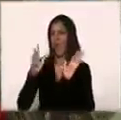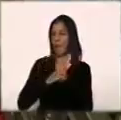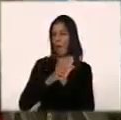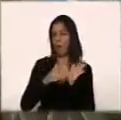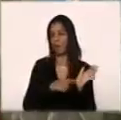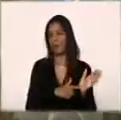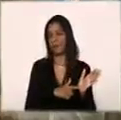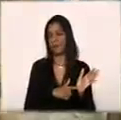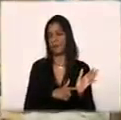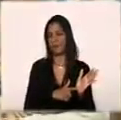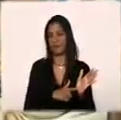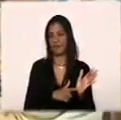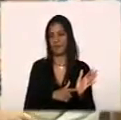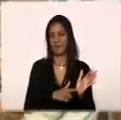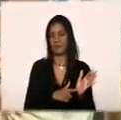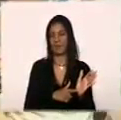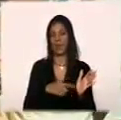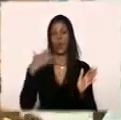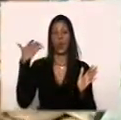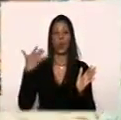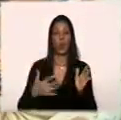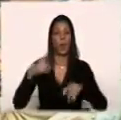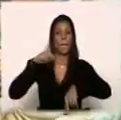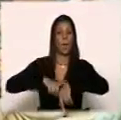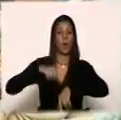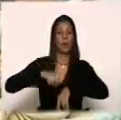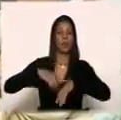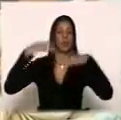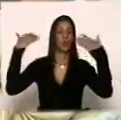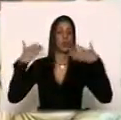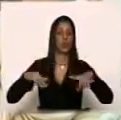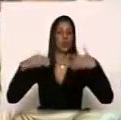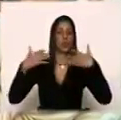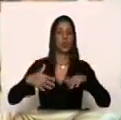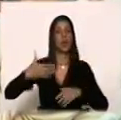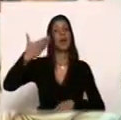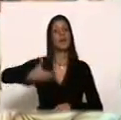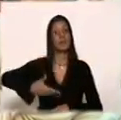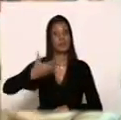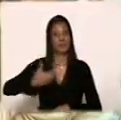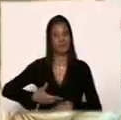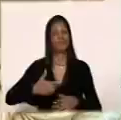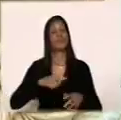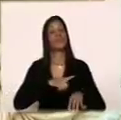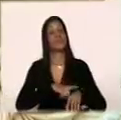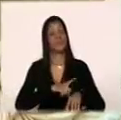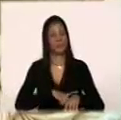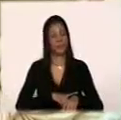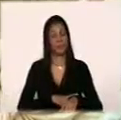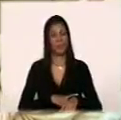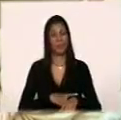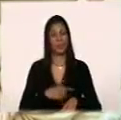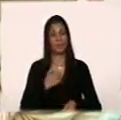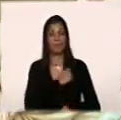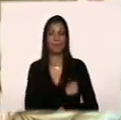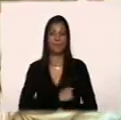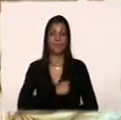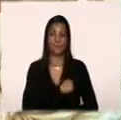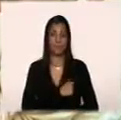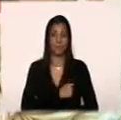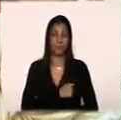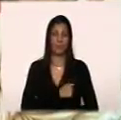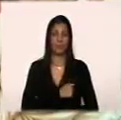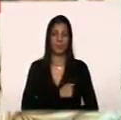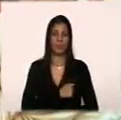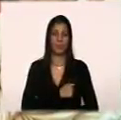Estamos aprobando esta ley en una coyuntura mundial en donde, lamentablemente, en la mayor